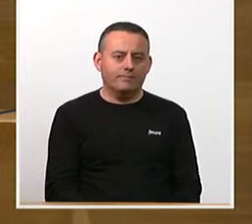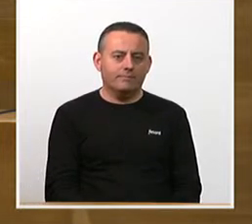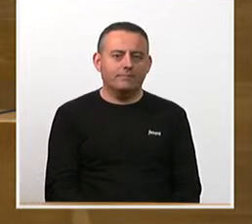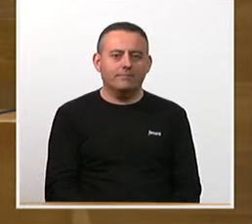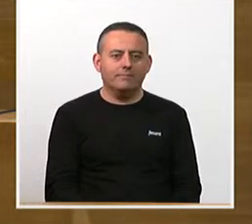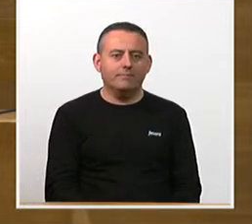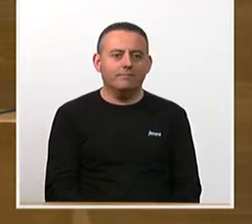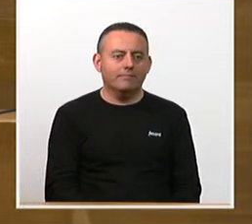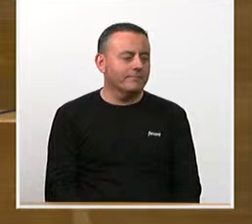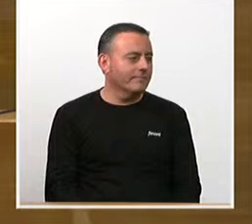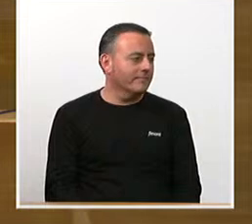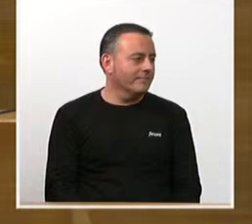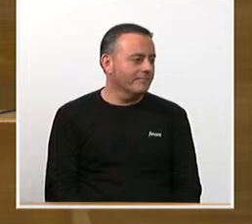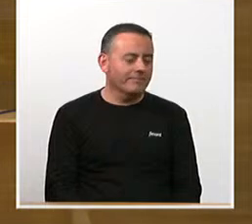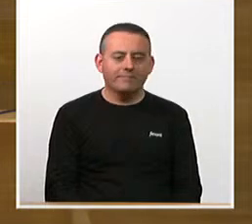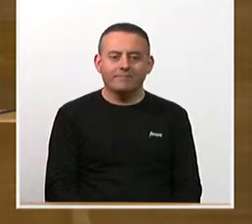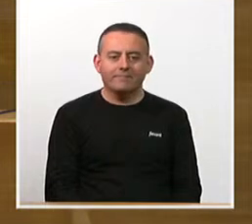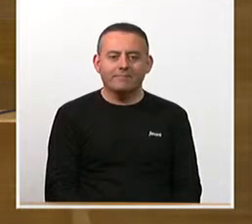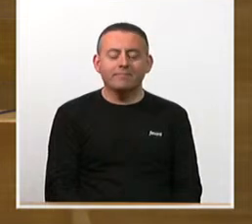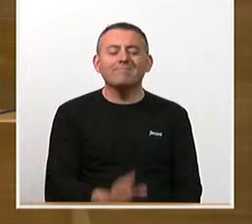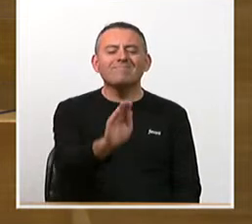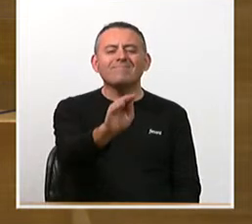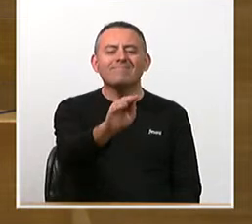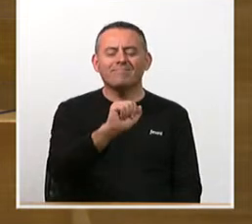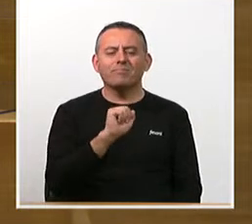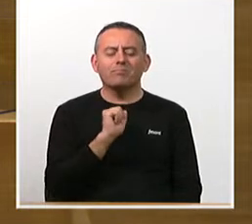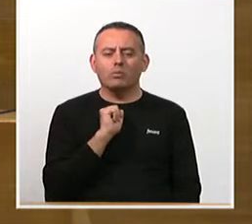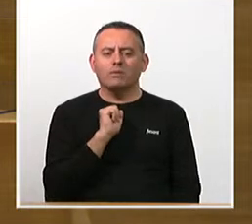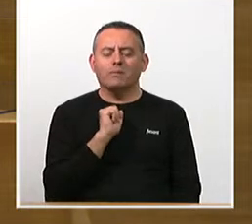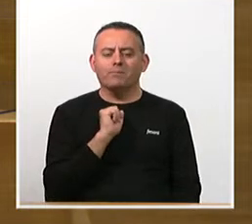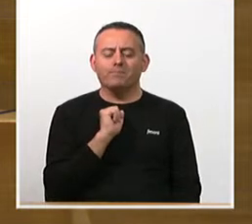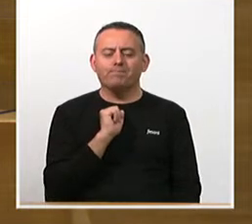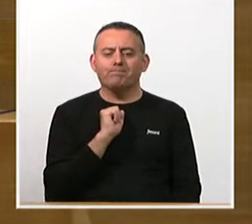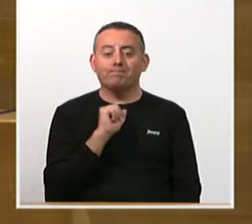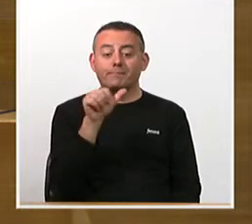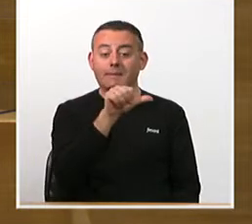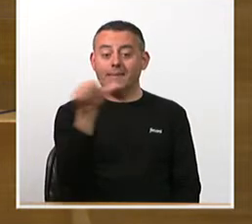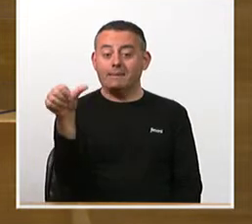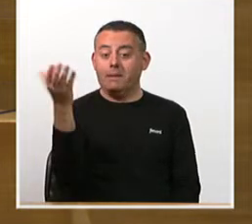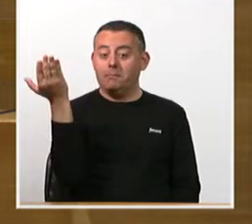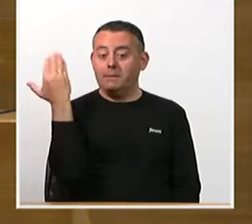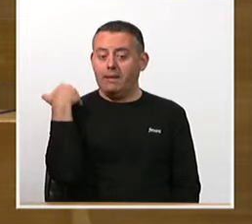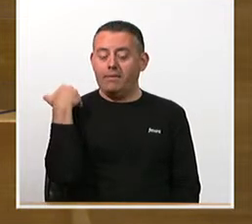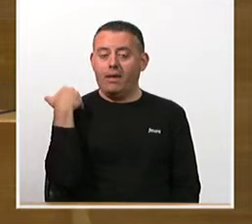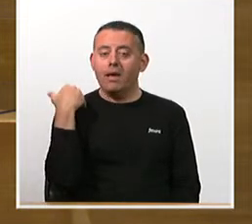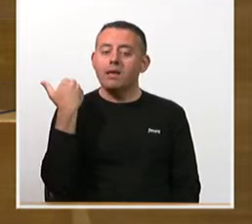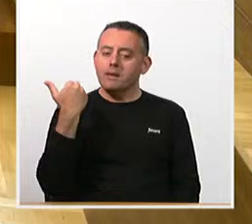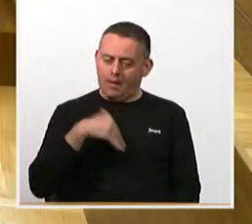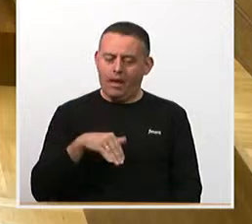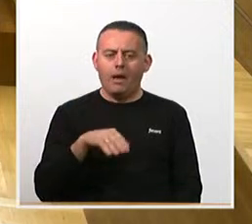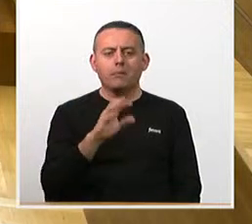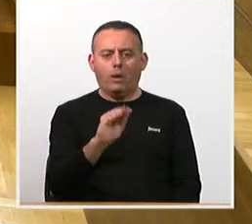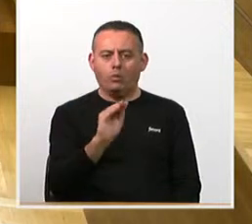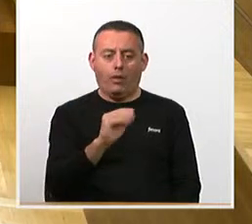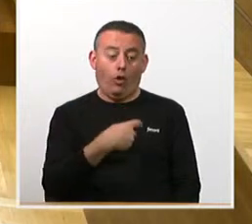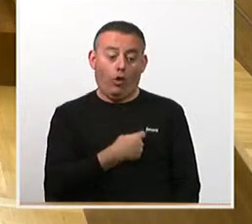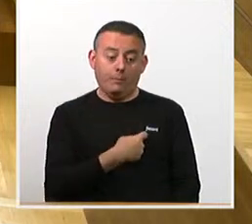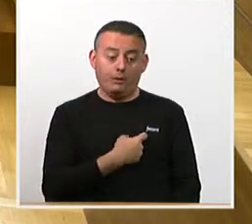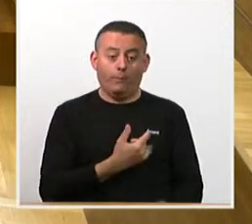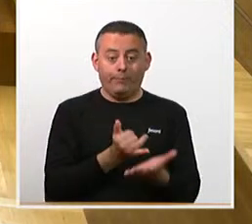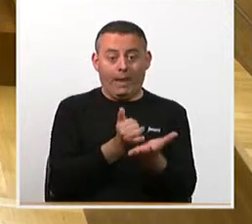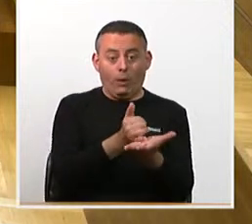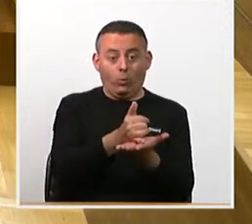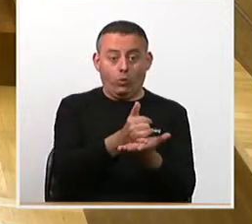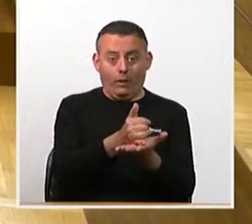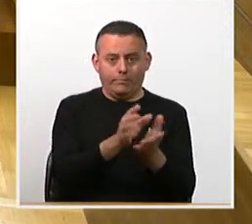9386 señor conseller la semana pasada ocasi de preguntar en la comisi de agricultura